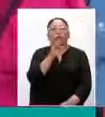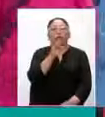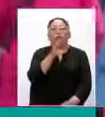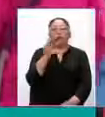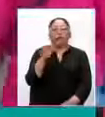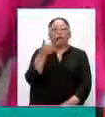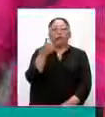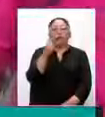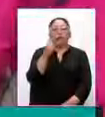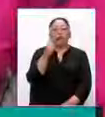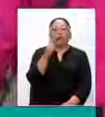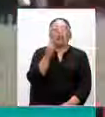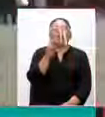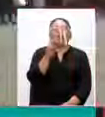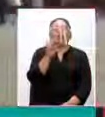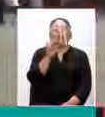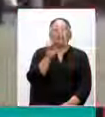810-8004, reitero,